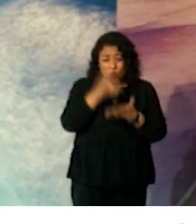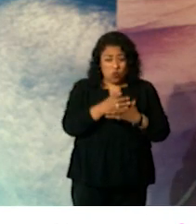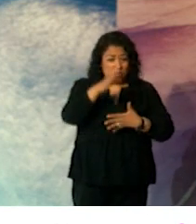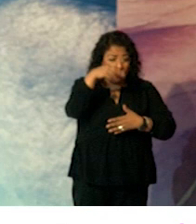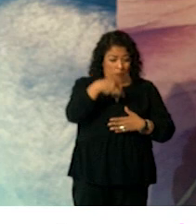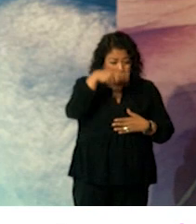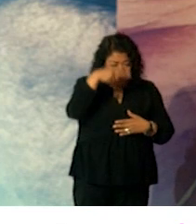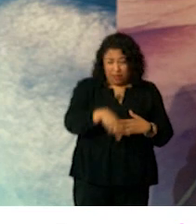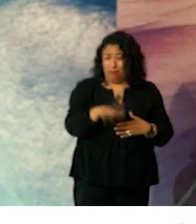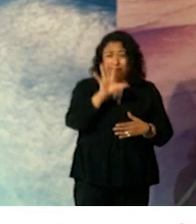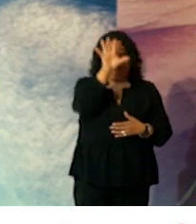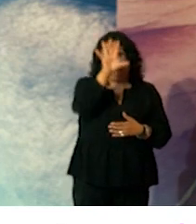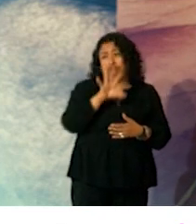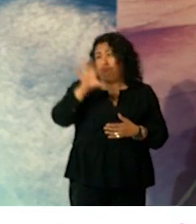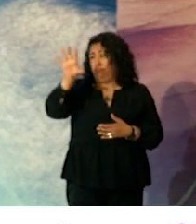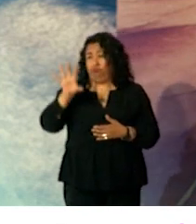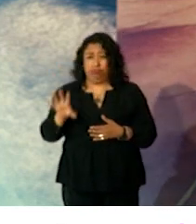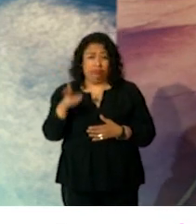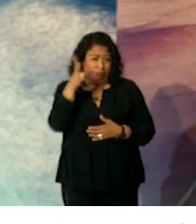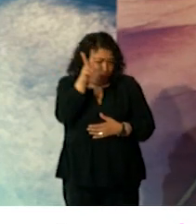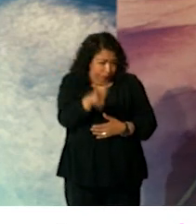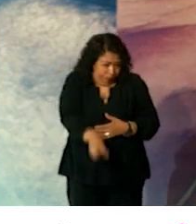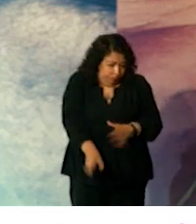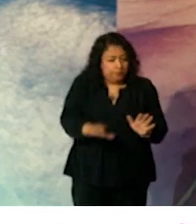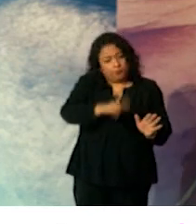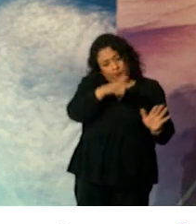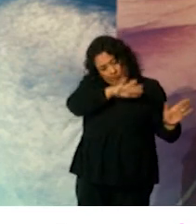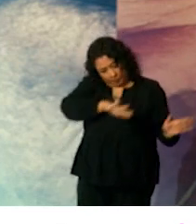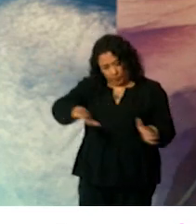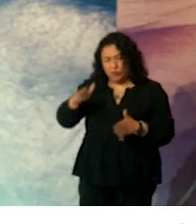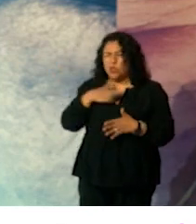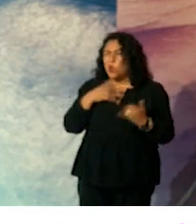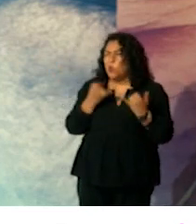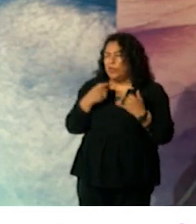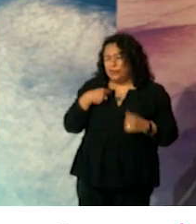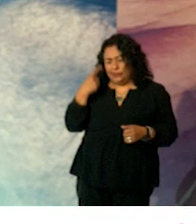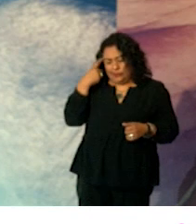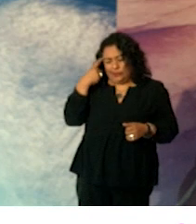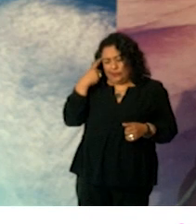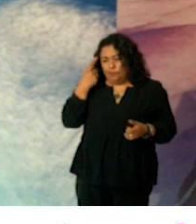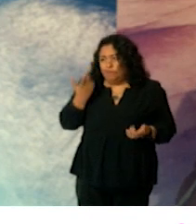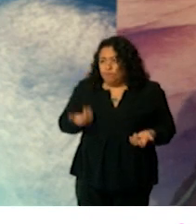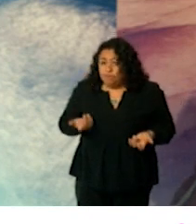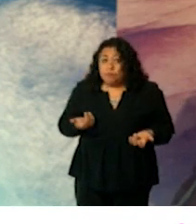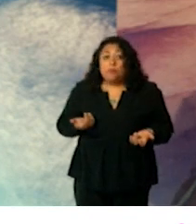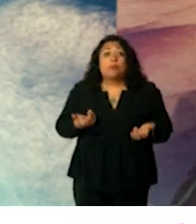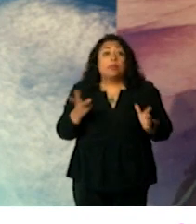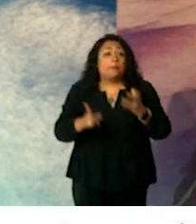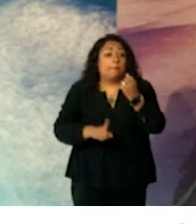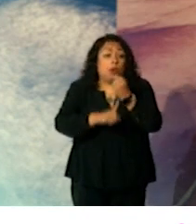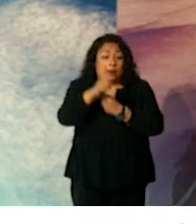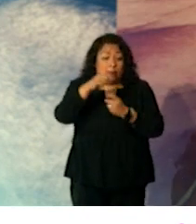solamente de México, y esa es la realidad igual. Y por otra parte, yo también me quedaría en que, pues, la